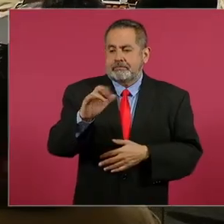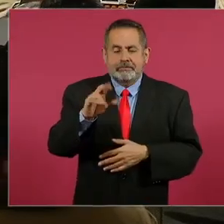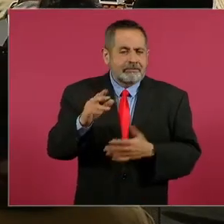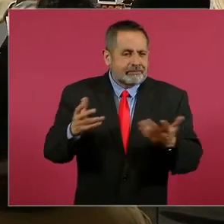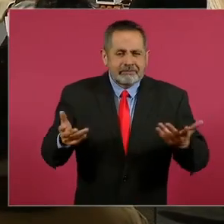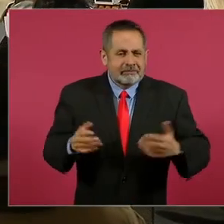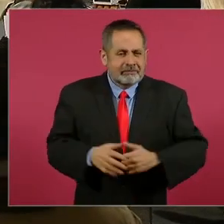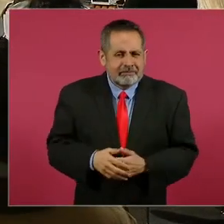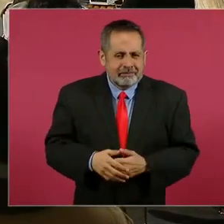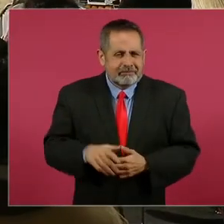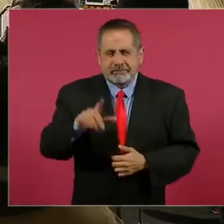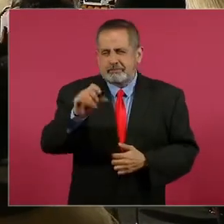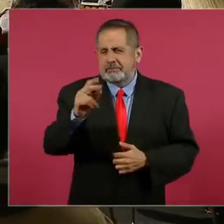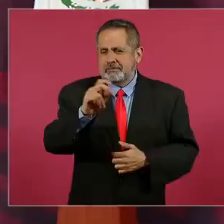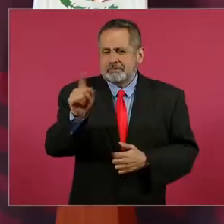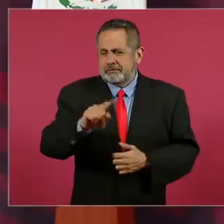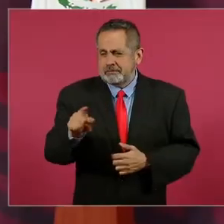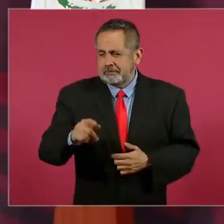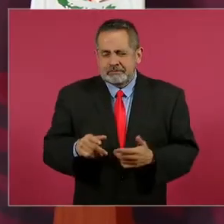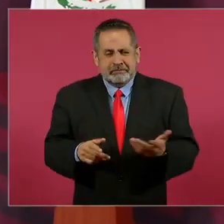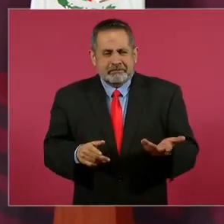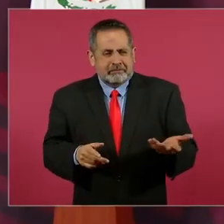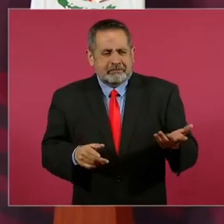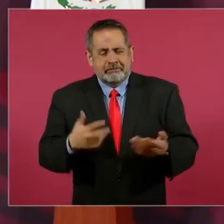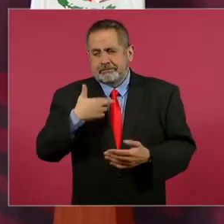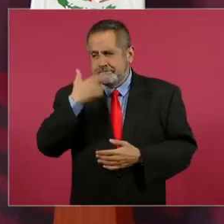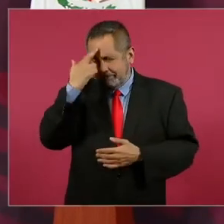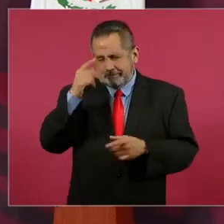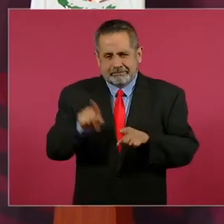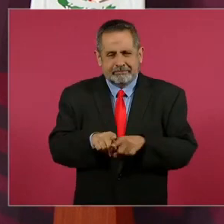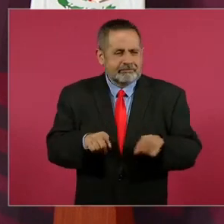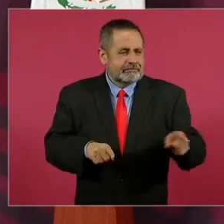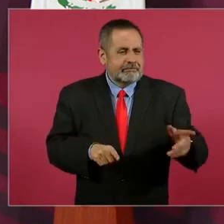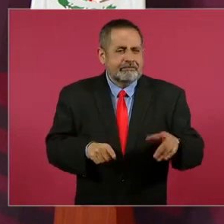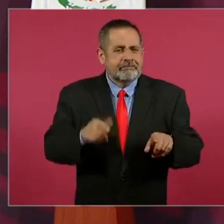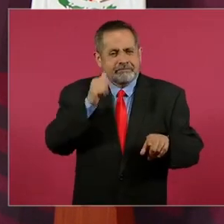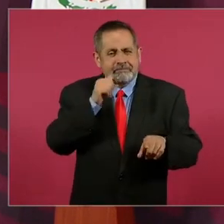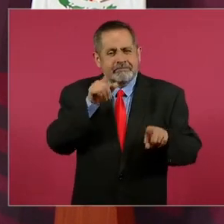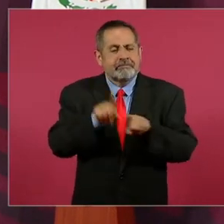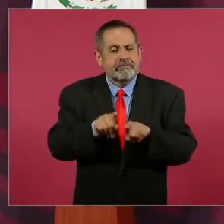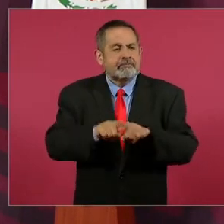Pues López Dóriga, pues, con razón. Ahí está, ¿no?